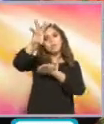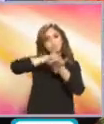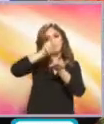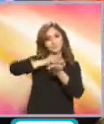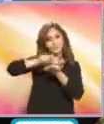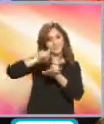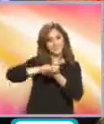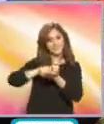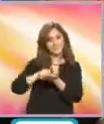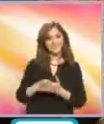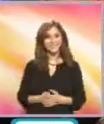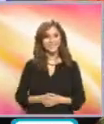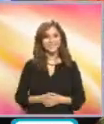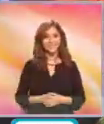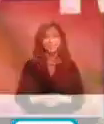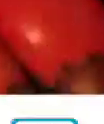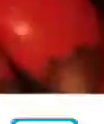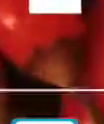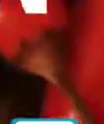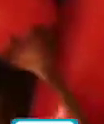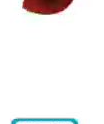esta receta? Vamos con los ingredientes.